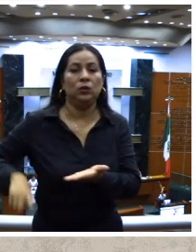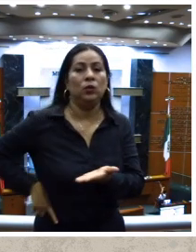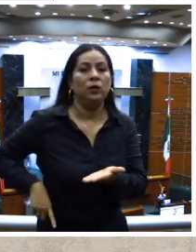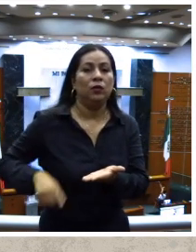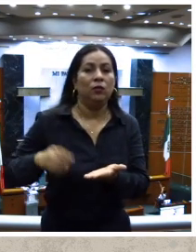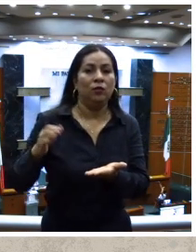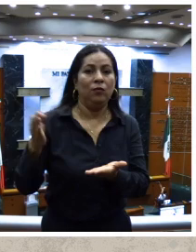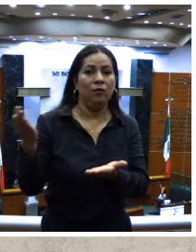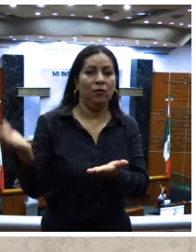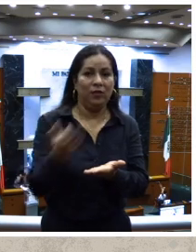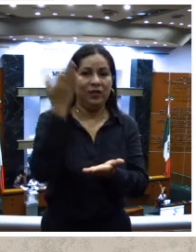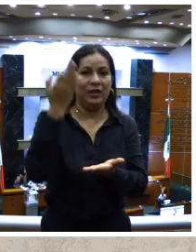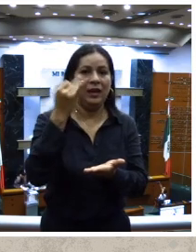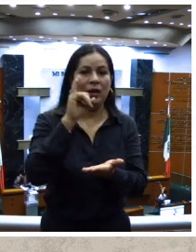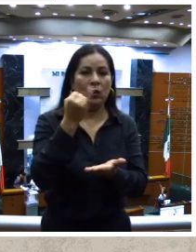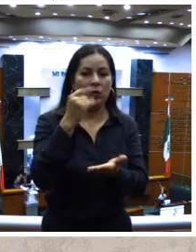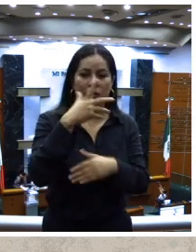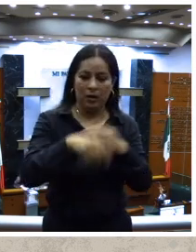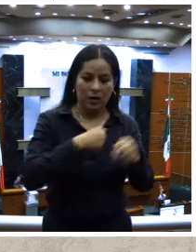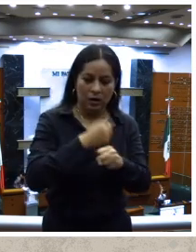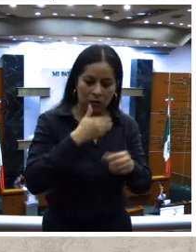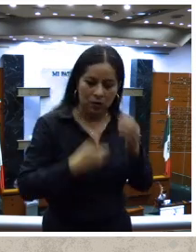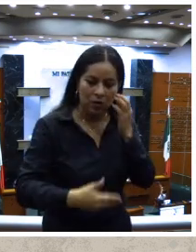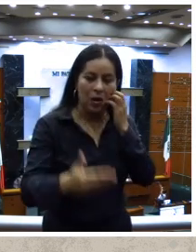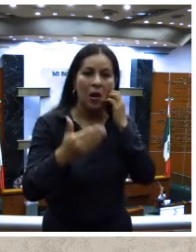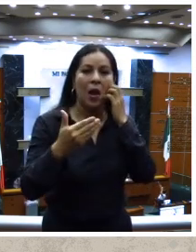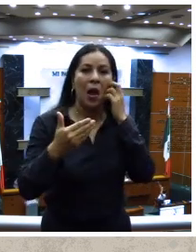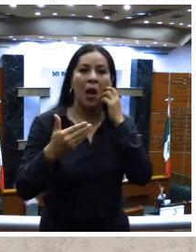federal acumulado a junio de este año